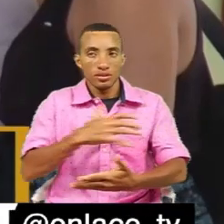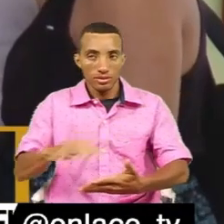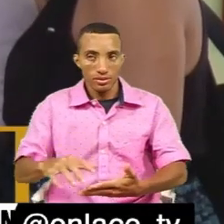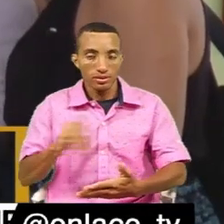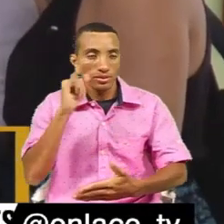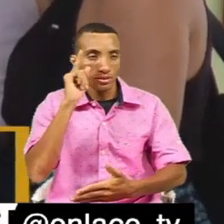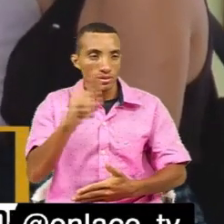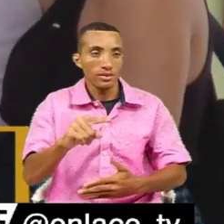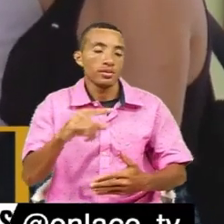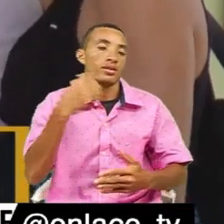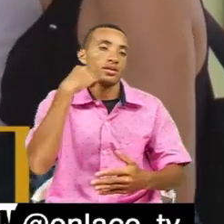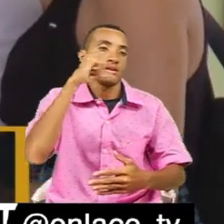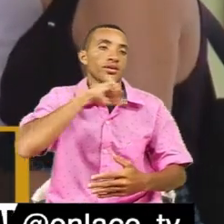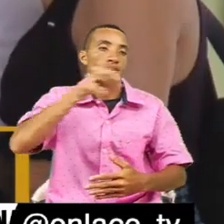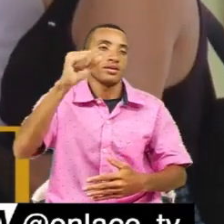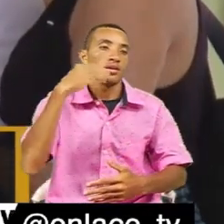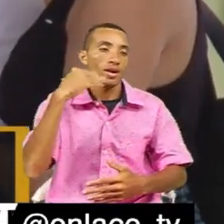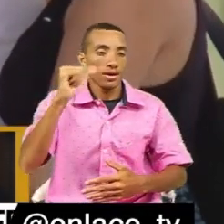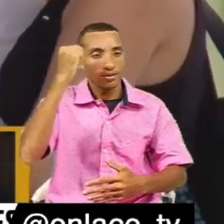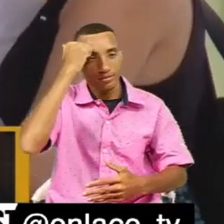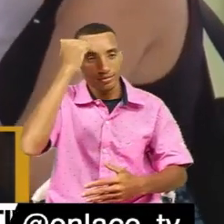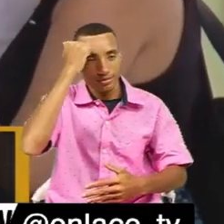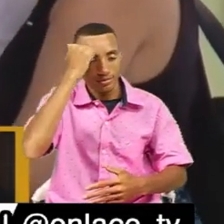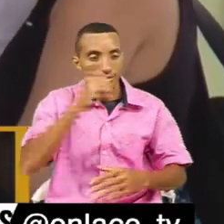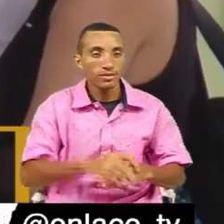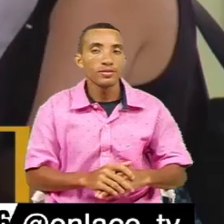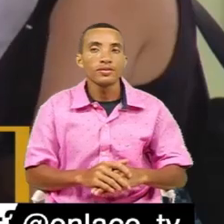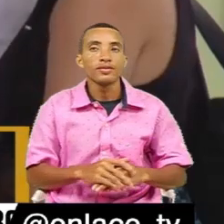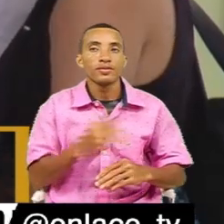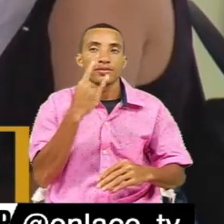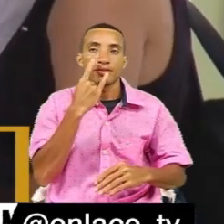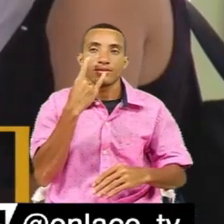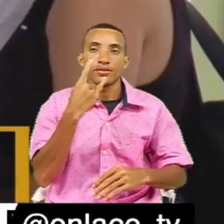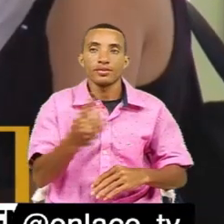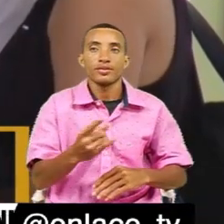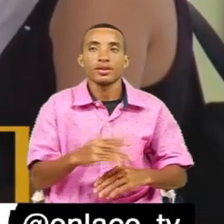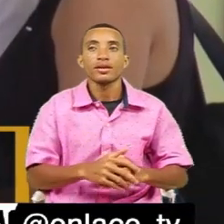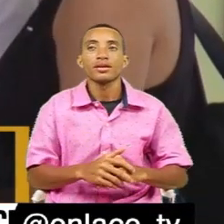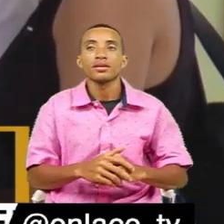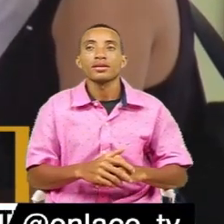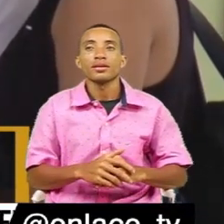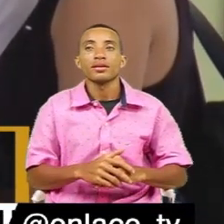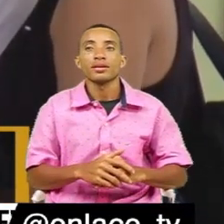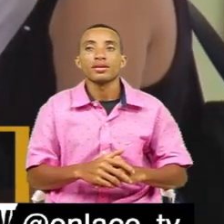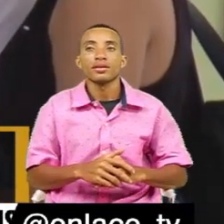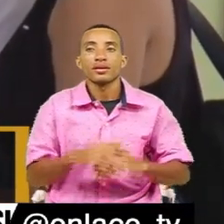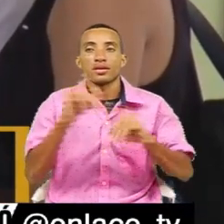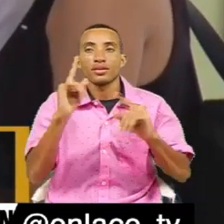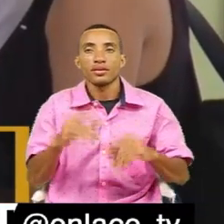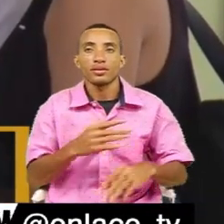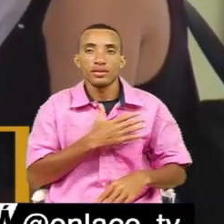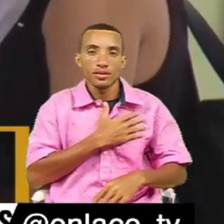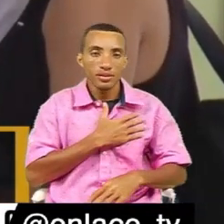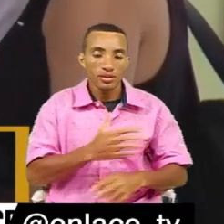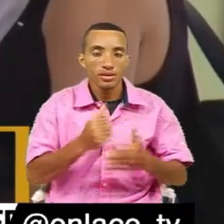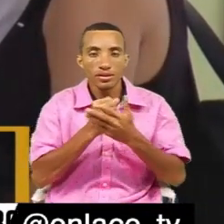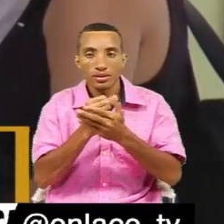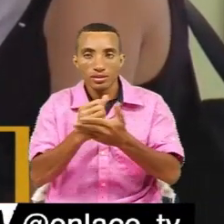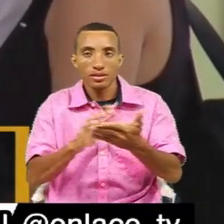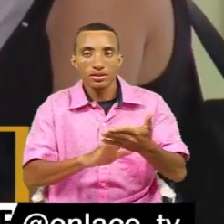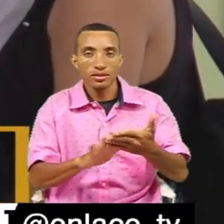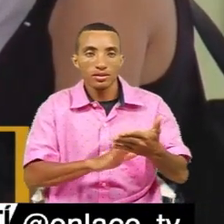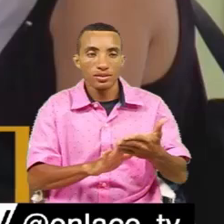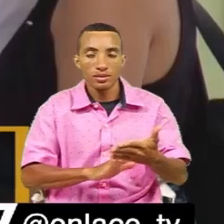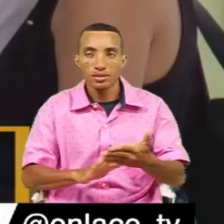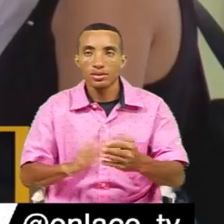En primer lugar al presbiterio por el interés que tuvo para colaborar en la solución de